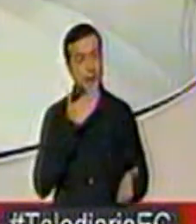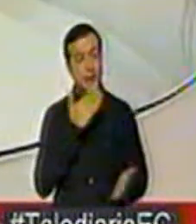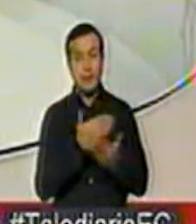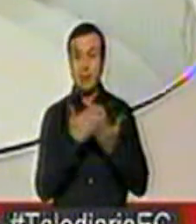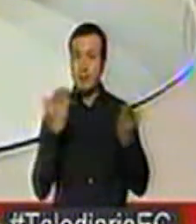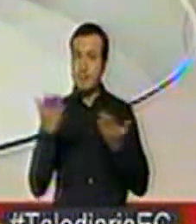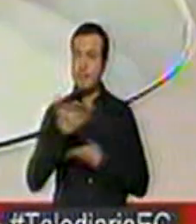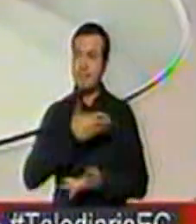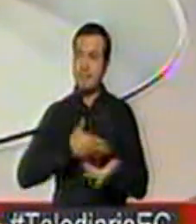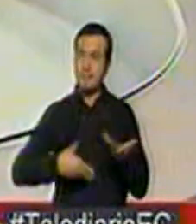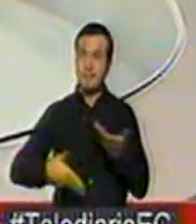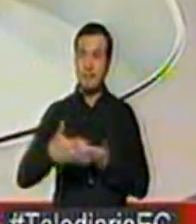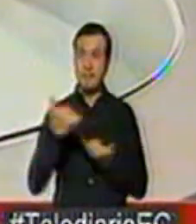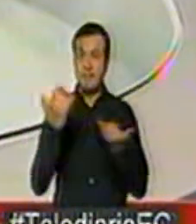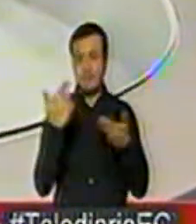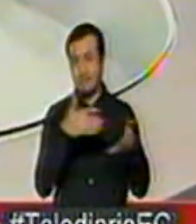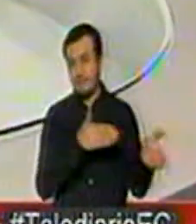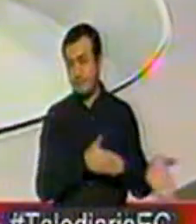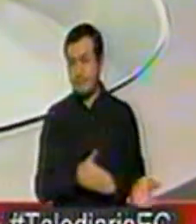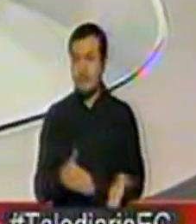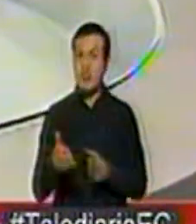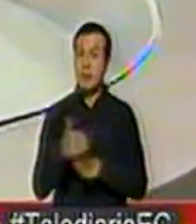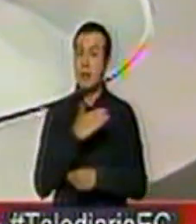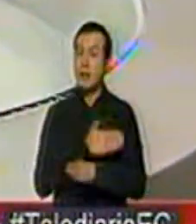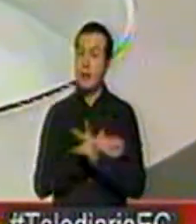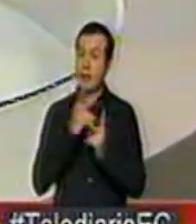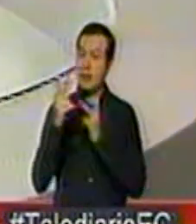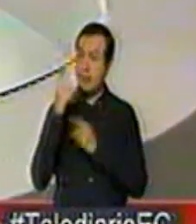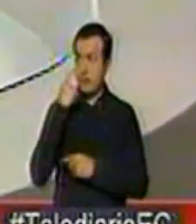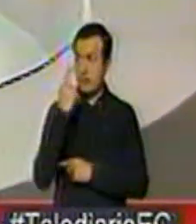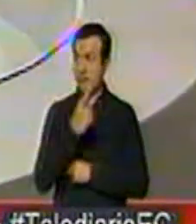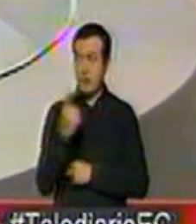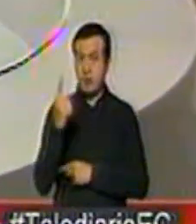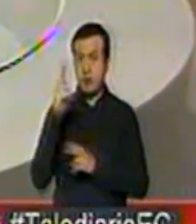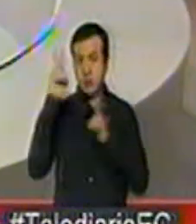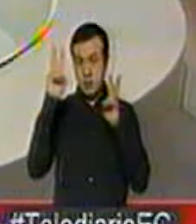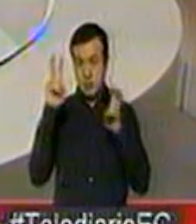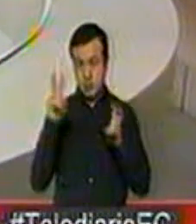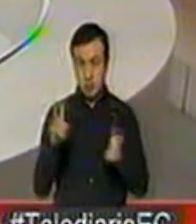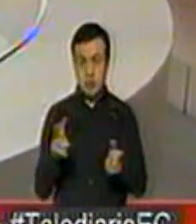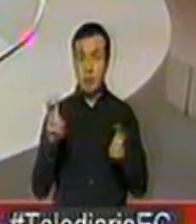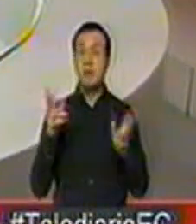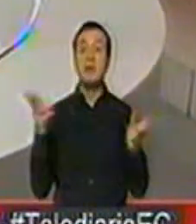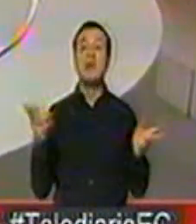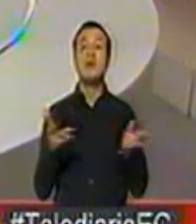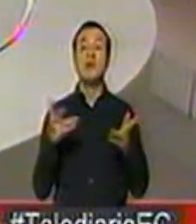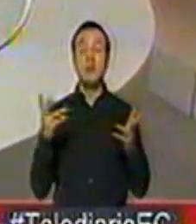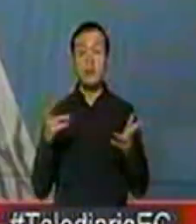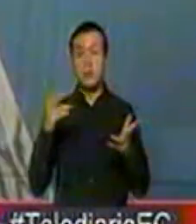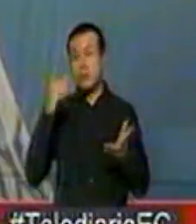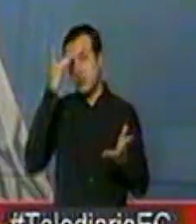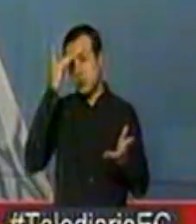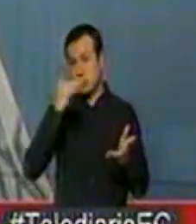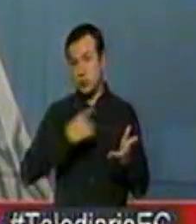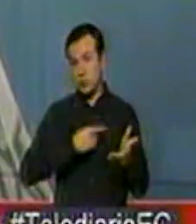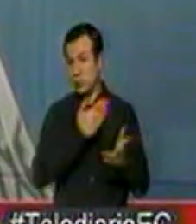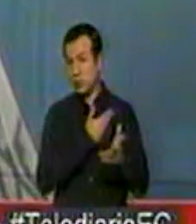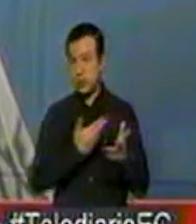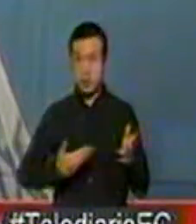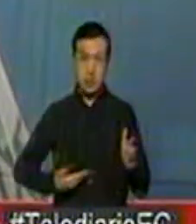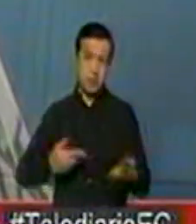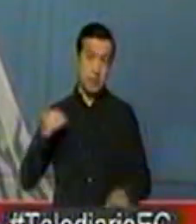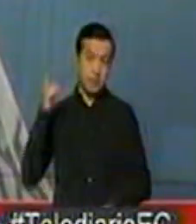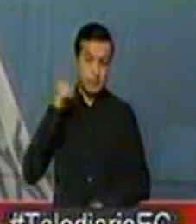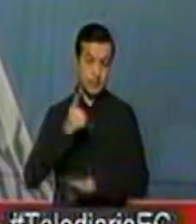por acompañarnos el día de hoy. Bueno, ya veíamos todos los temas que giran alrededor de este decreto que